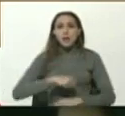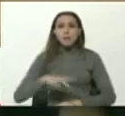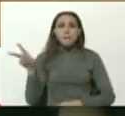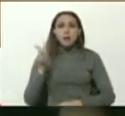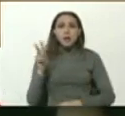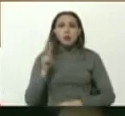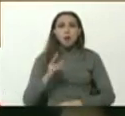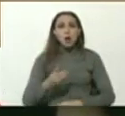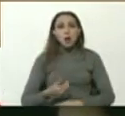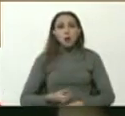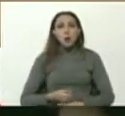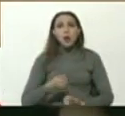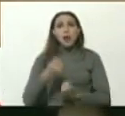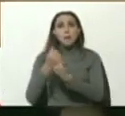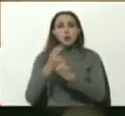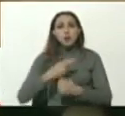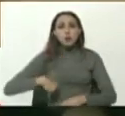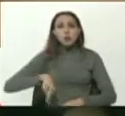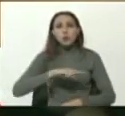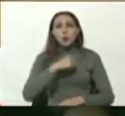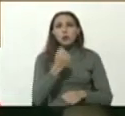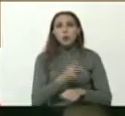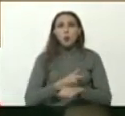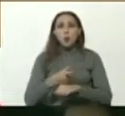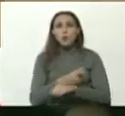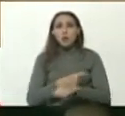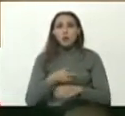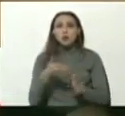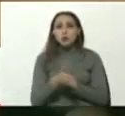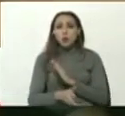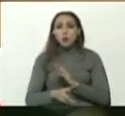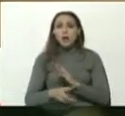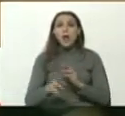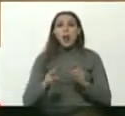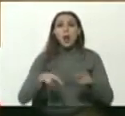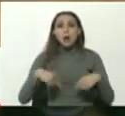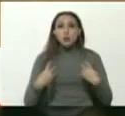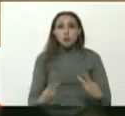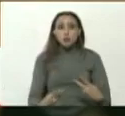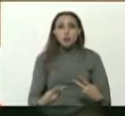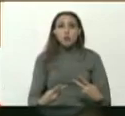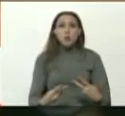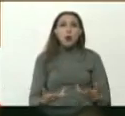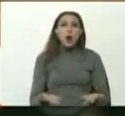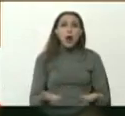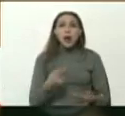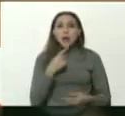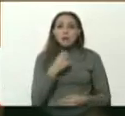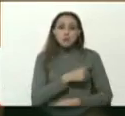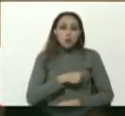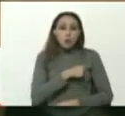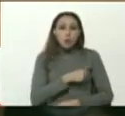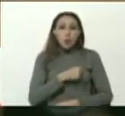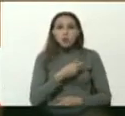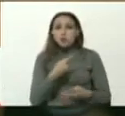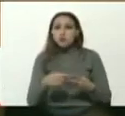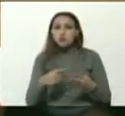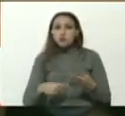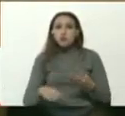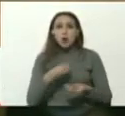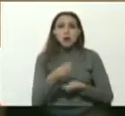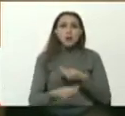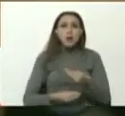colaboración y el apoyo de nuestro gobierno. Sobre la actualización oral, lamentamos que los mecanismos de comunicación y cooperación